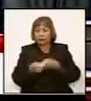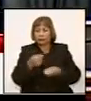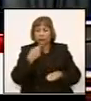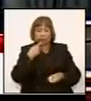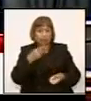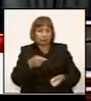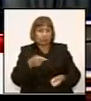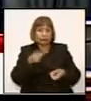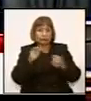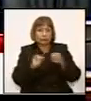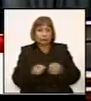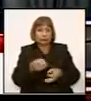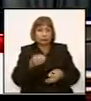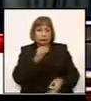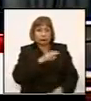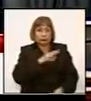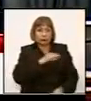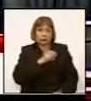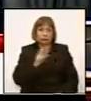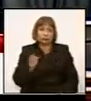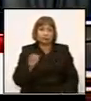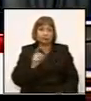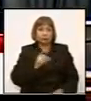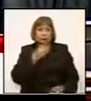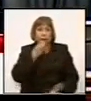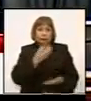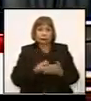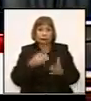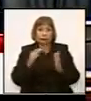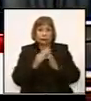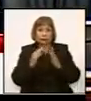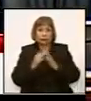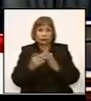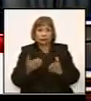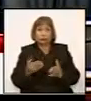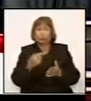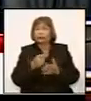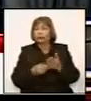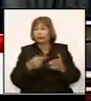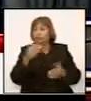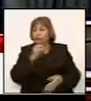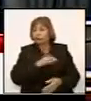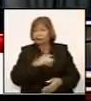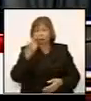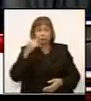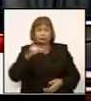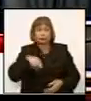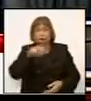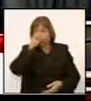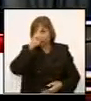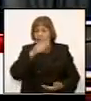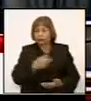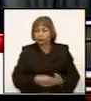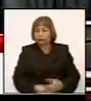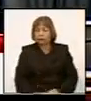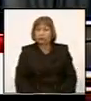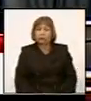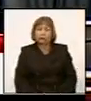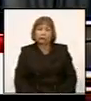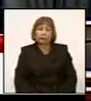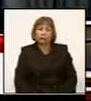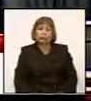eso generará beneficios no solamente para el dueño de la vivienda, sino beneficios para el país, señor